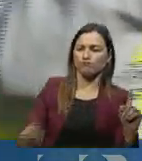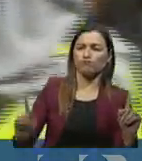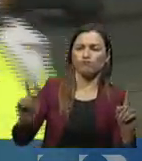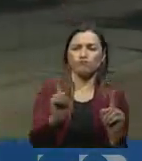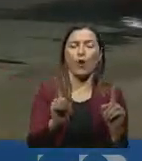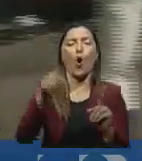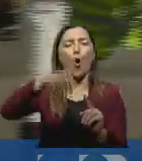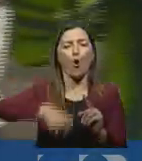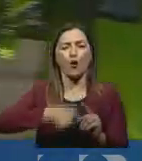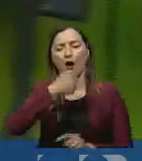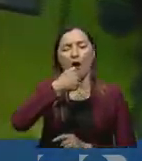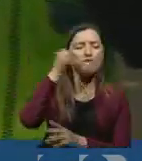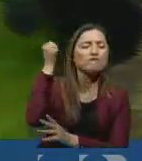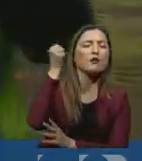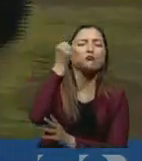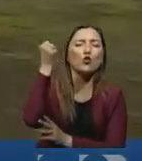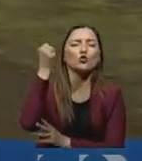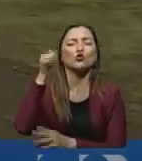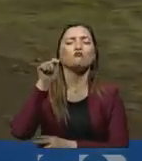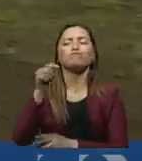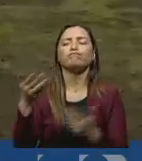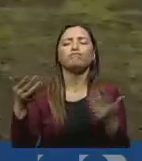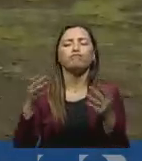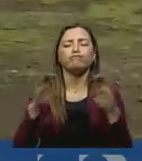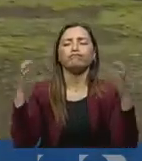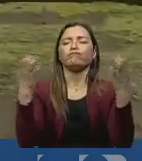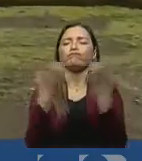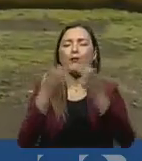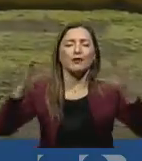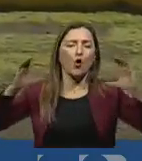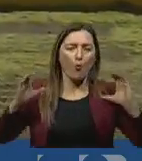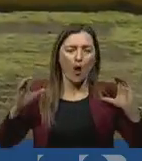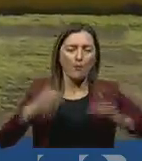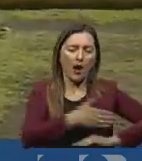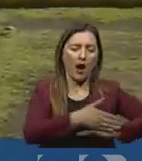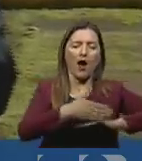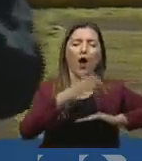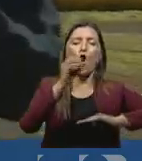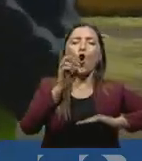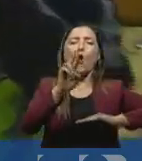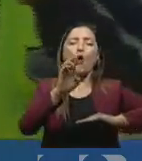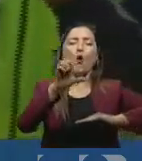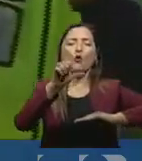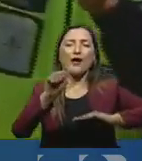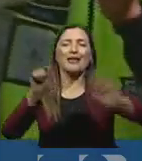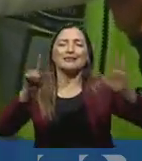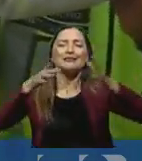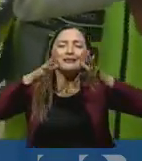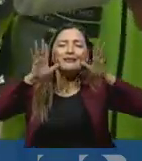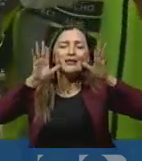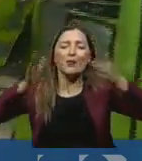olímpico atahualpa como usted supo manifestar tenemos ya cierres primarios ejecutados lo que comprende la calle José Correa desde la avenida 6 de diciembre